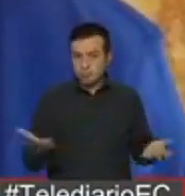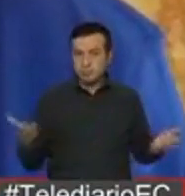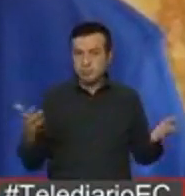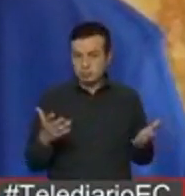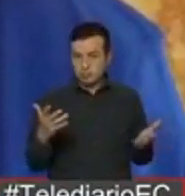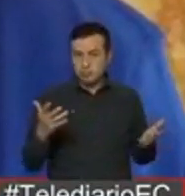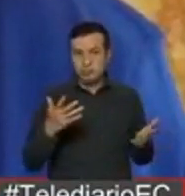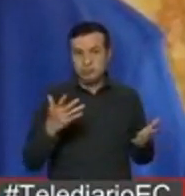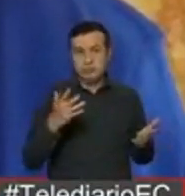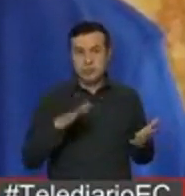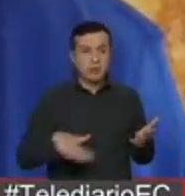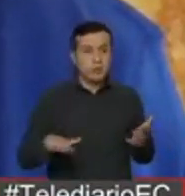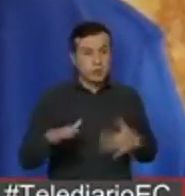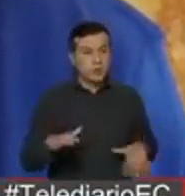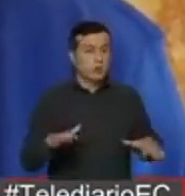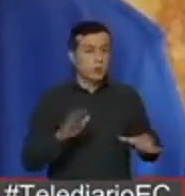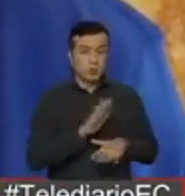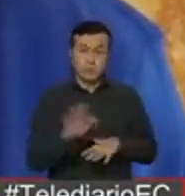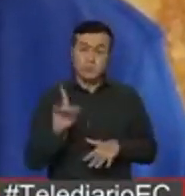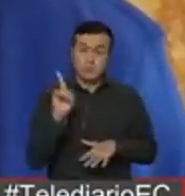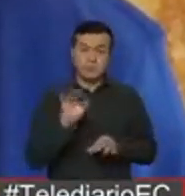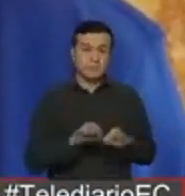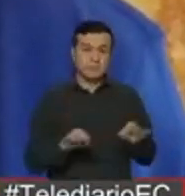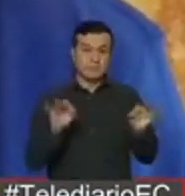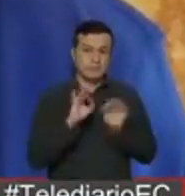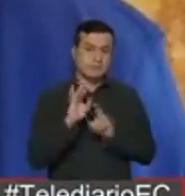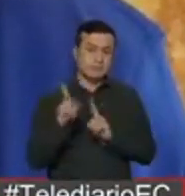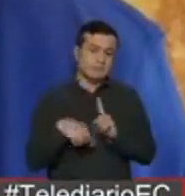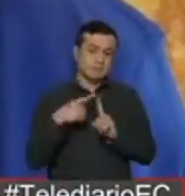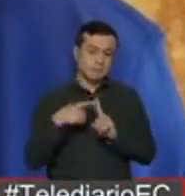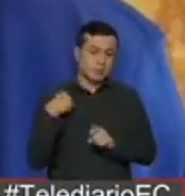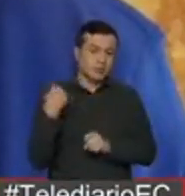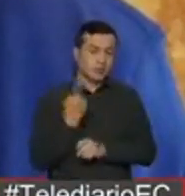haya de cada zona, es importante. Y nosotros